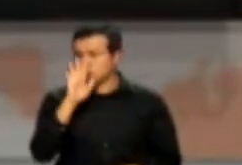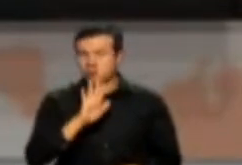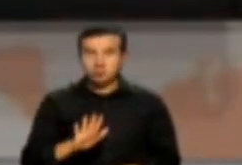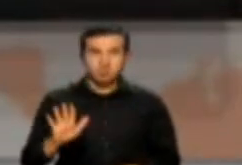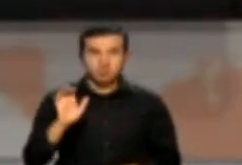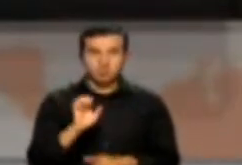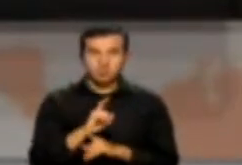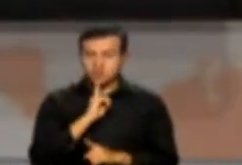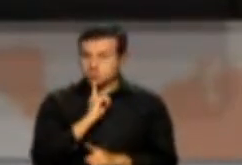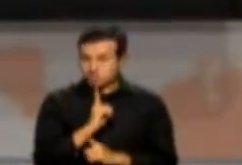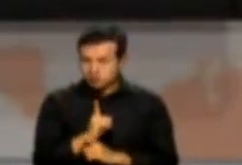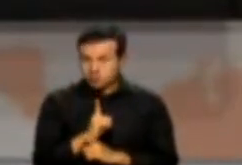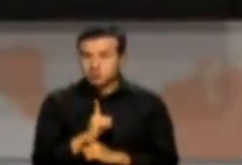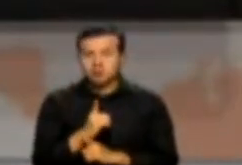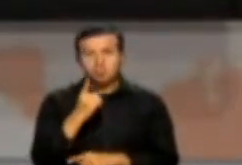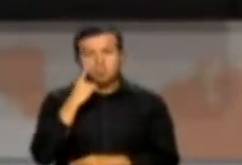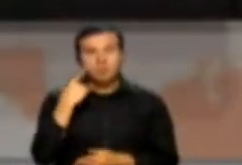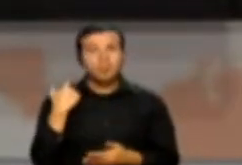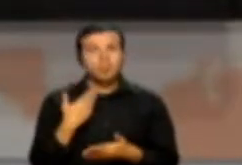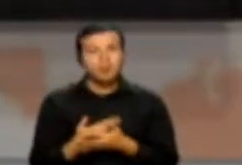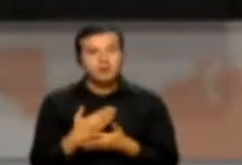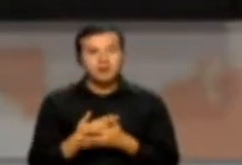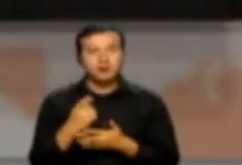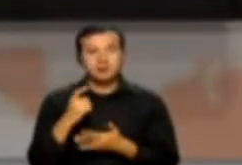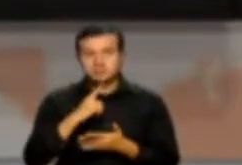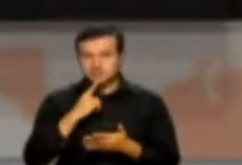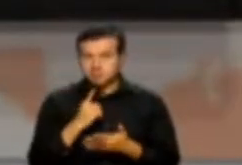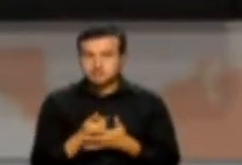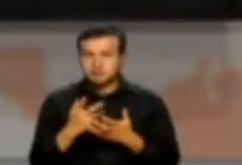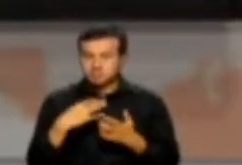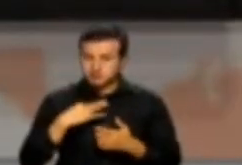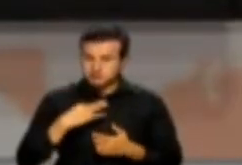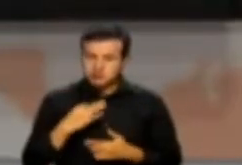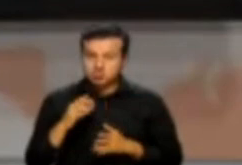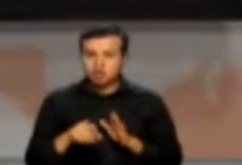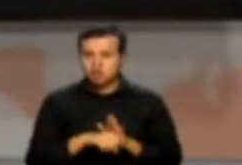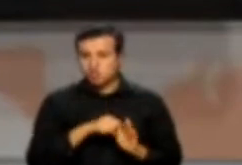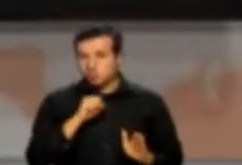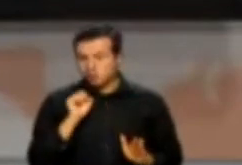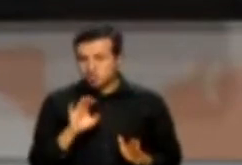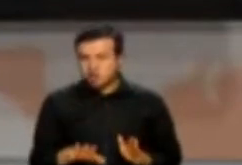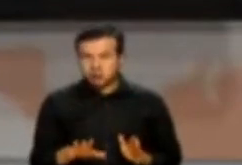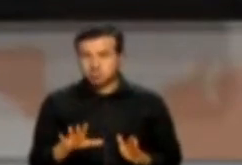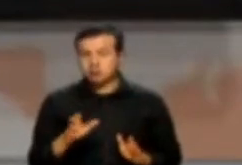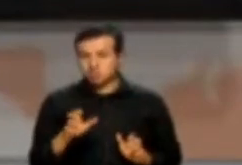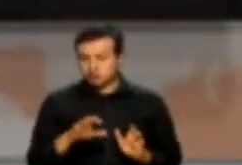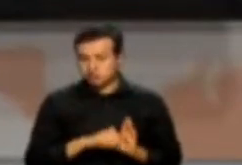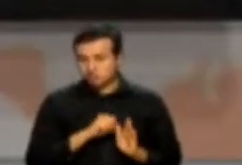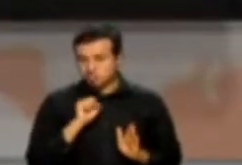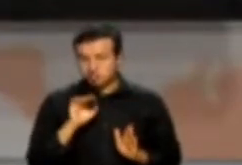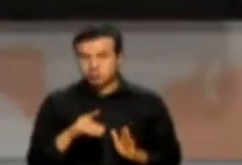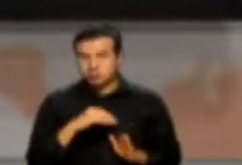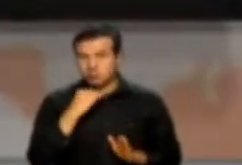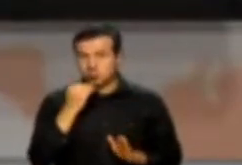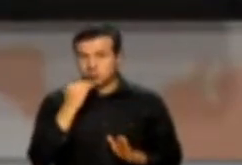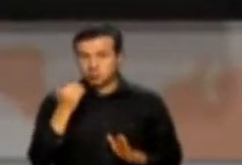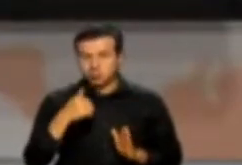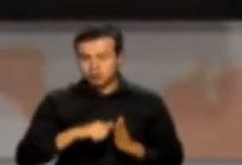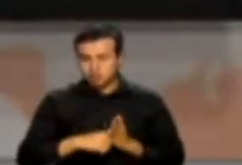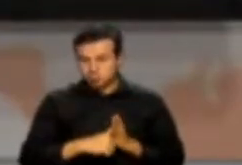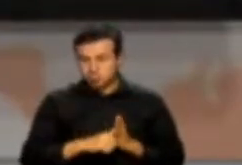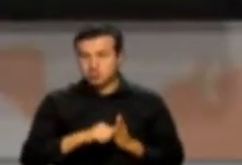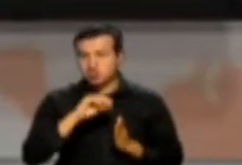ecuatorianos demostrar la necesidad las ganas de ser donantes cuando vamos a hacer la cedulación